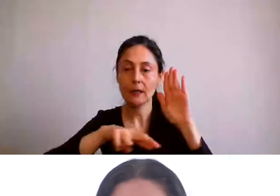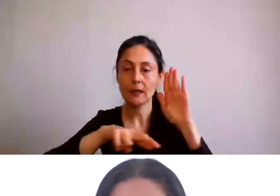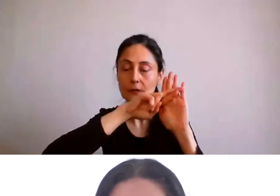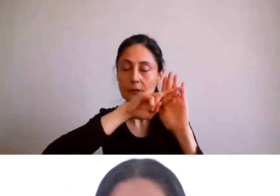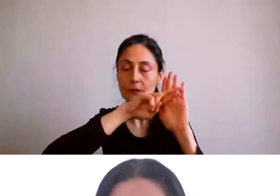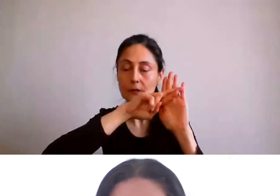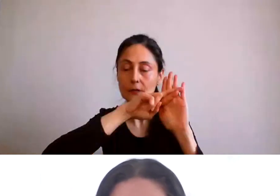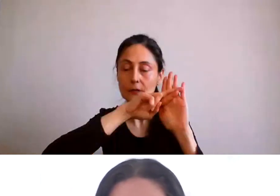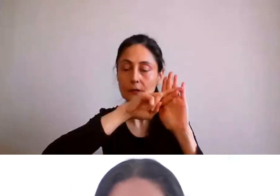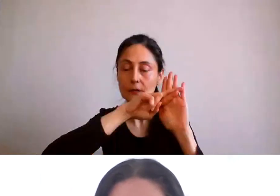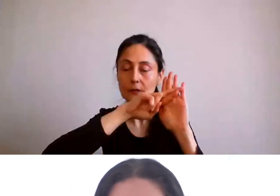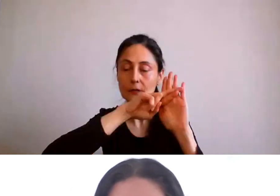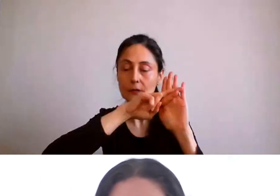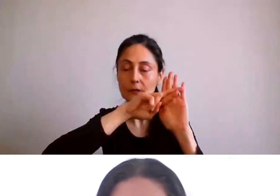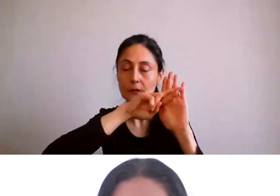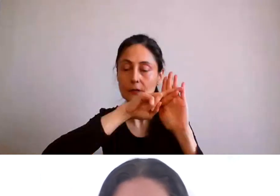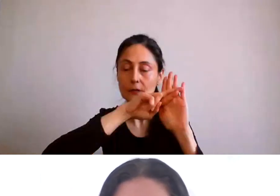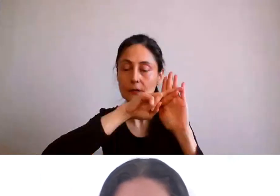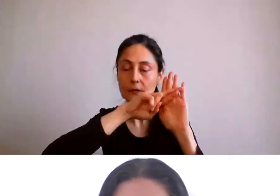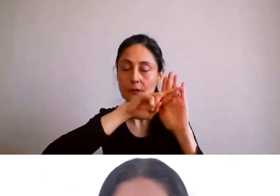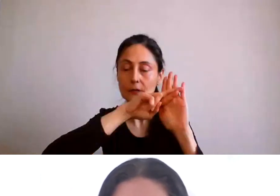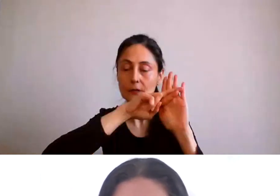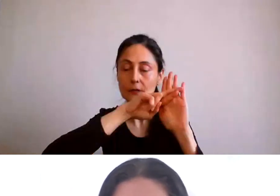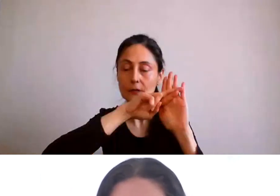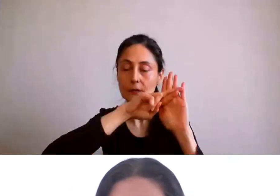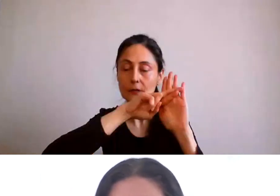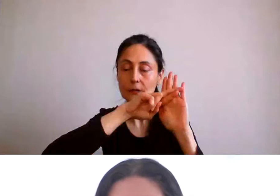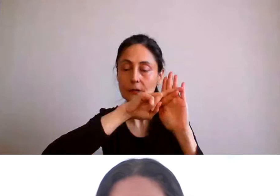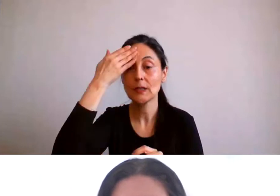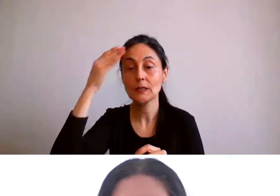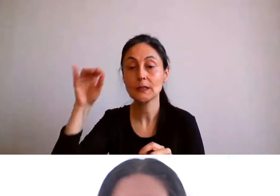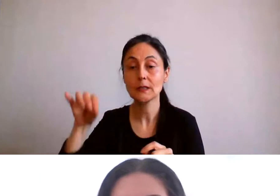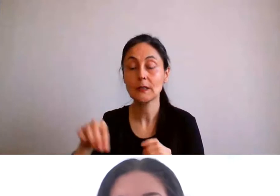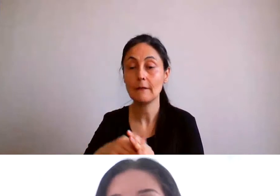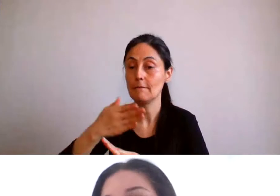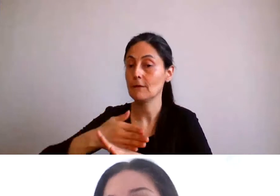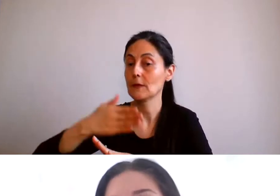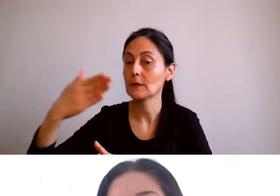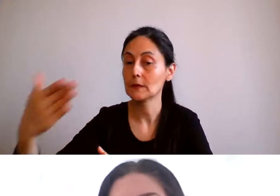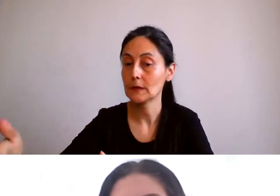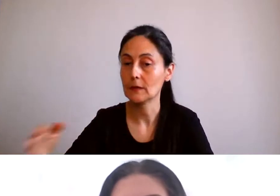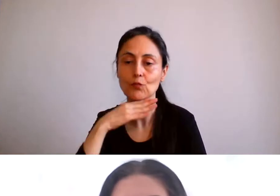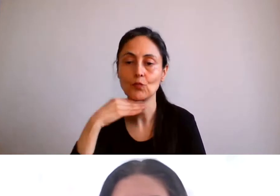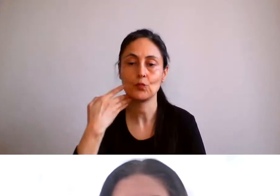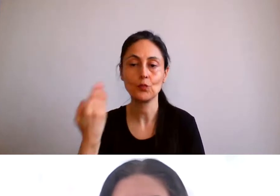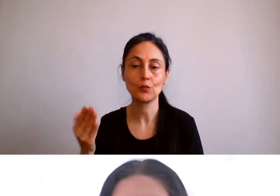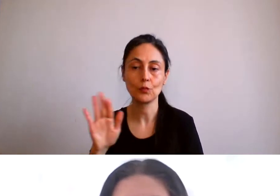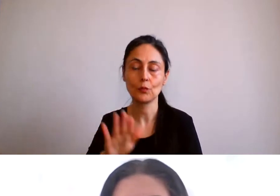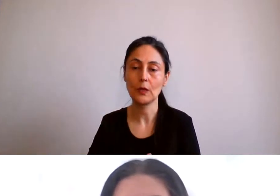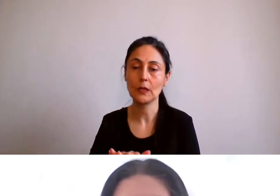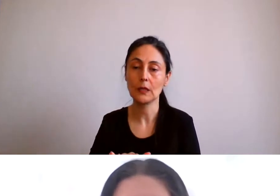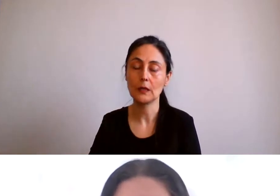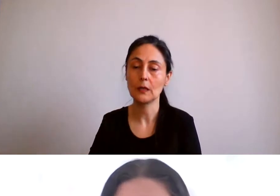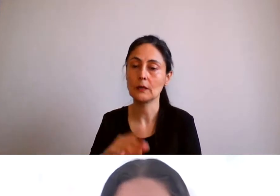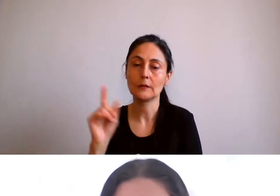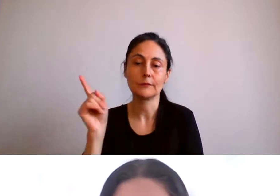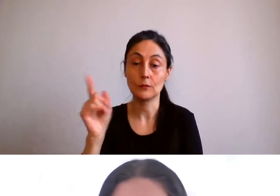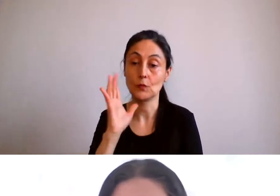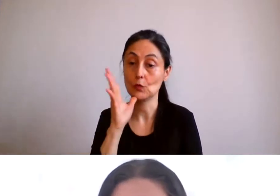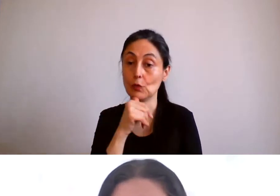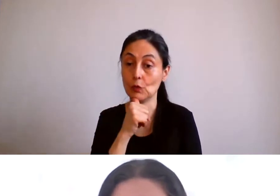después que hayan pasado por un episodio de enfermedad y no hayan muerto, porque claro, algunas salen de este